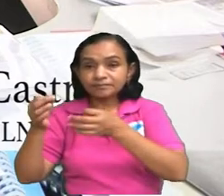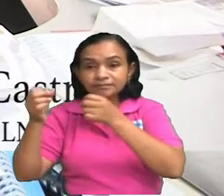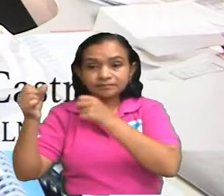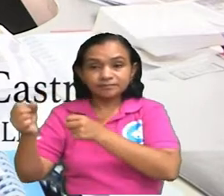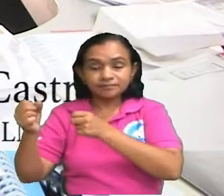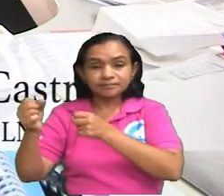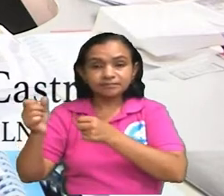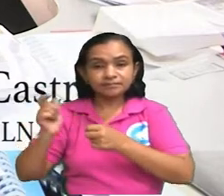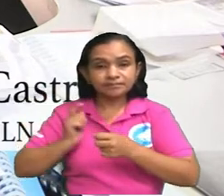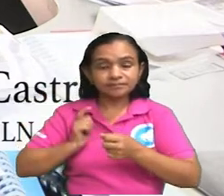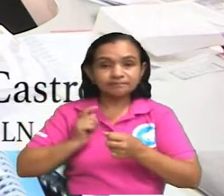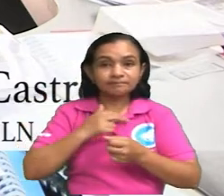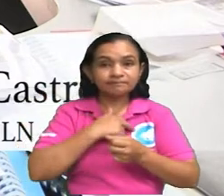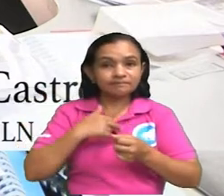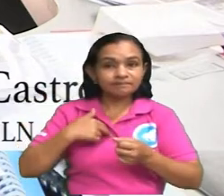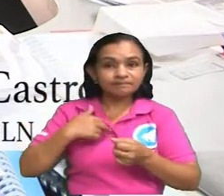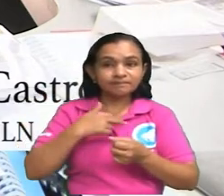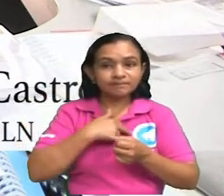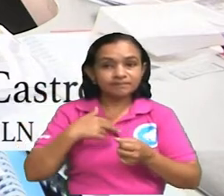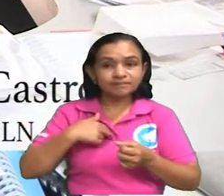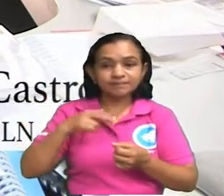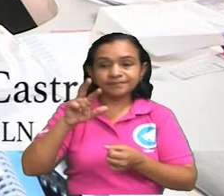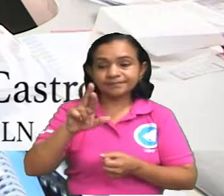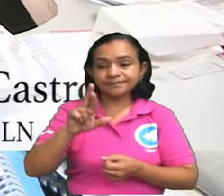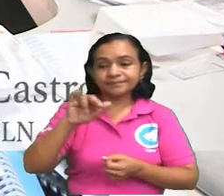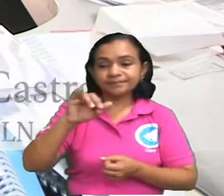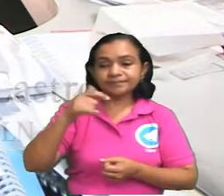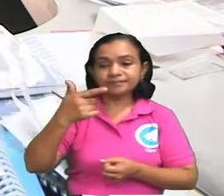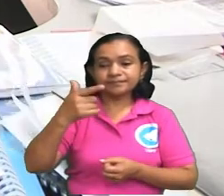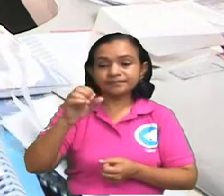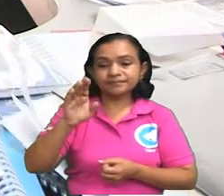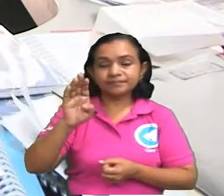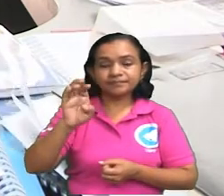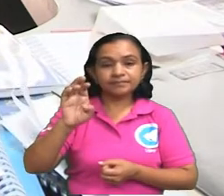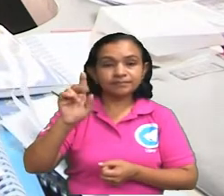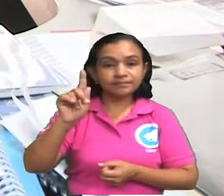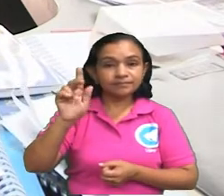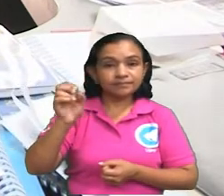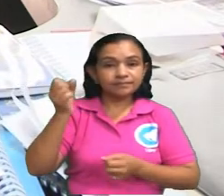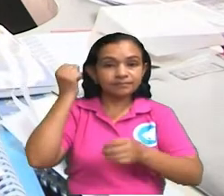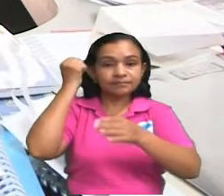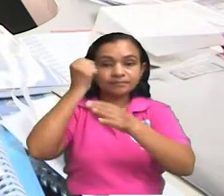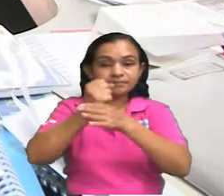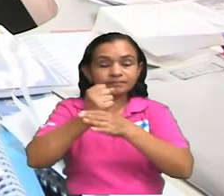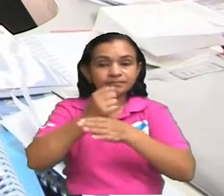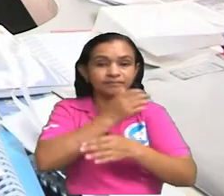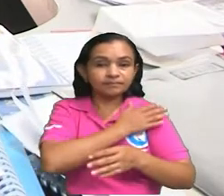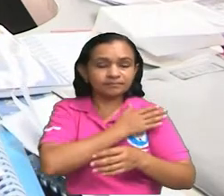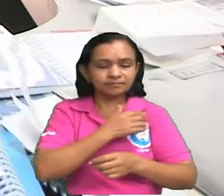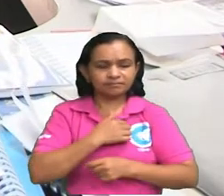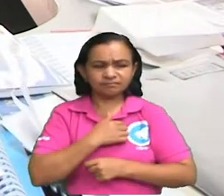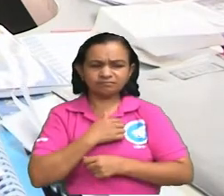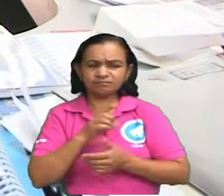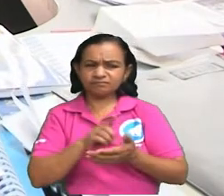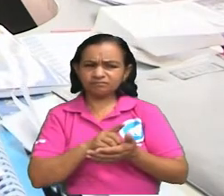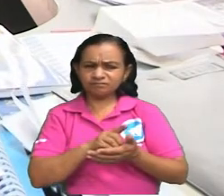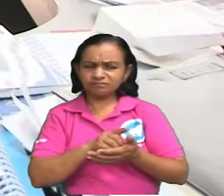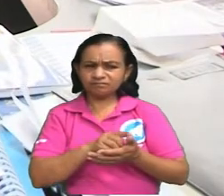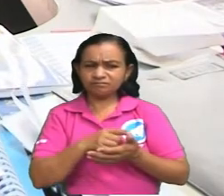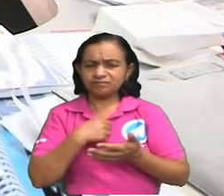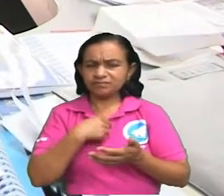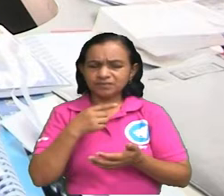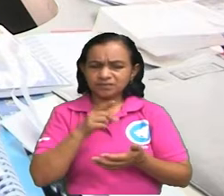lo que tenían preparado con Rigoberto para justiciar a Somoza. Y él no les cree. Y él dice: yo no les